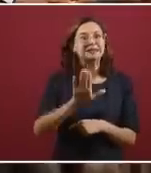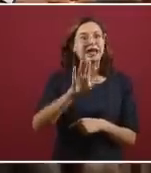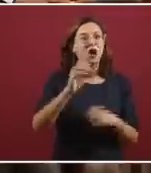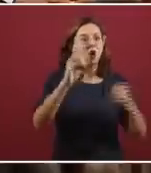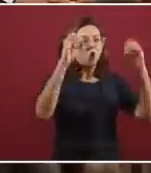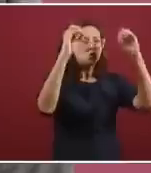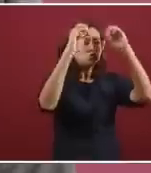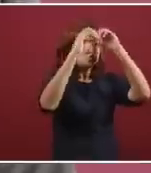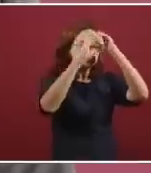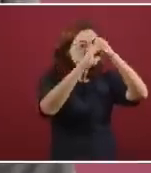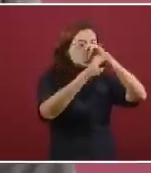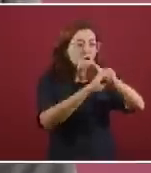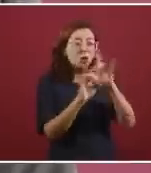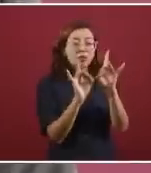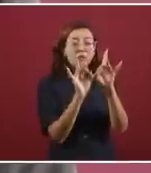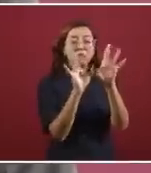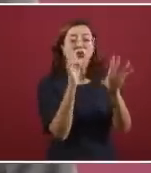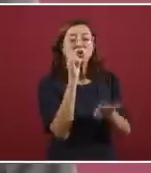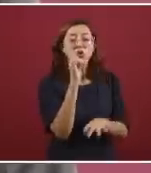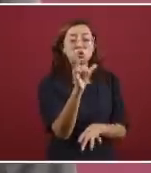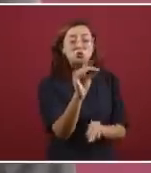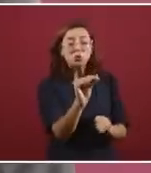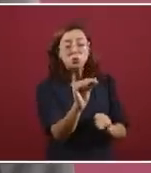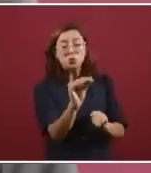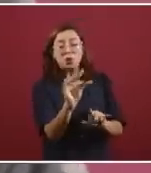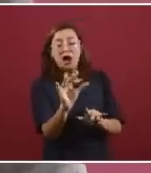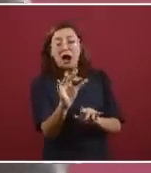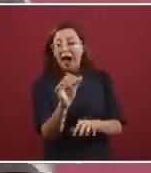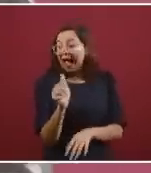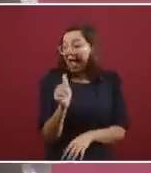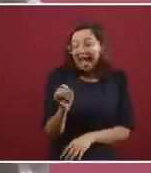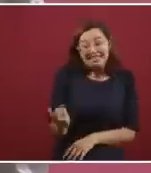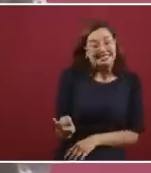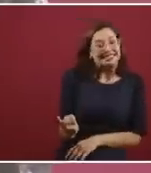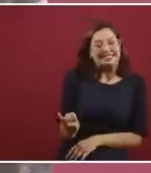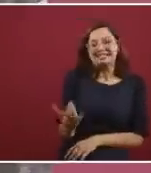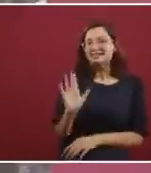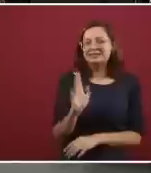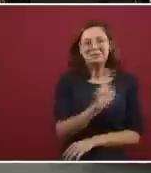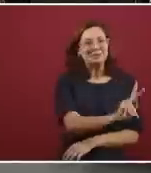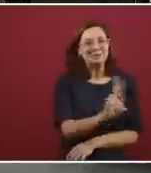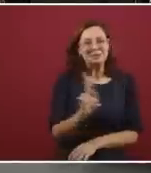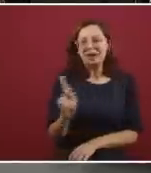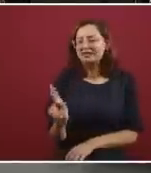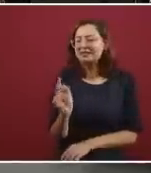medio de la oscuridad y asesinada madero